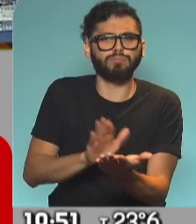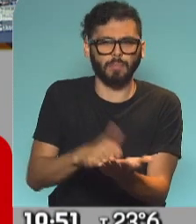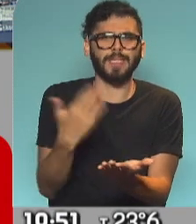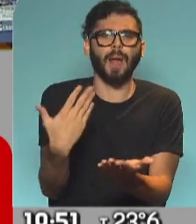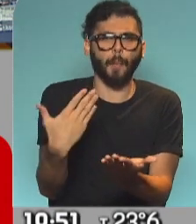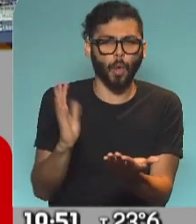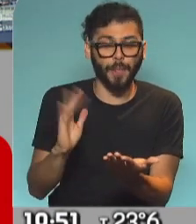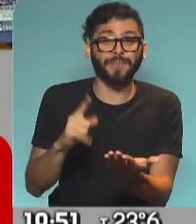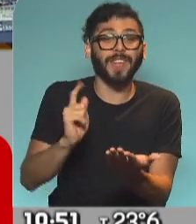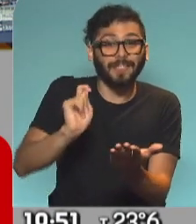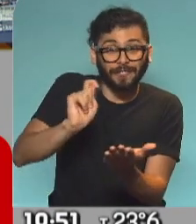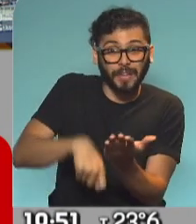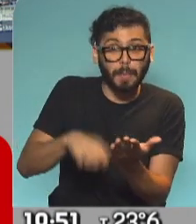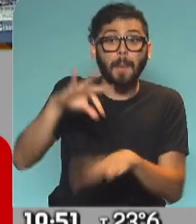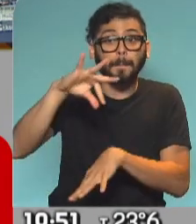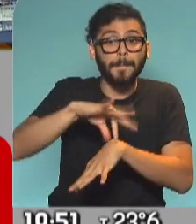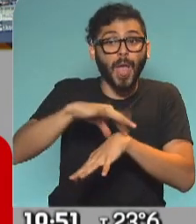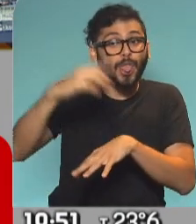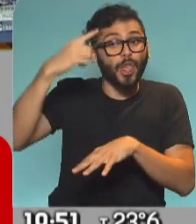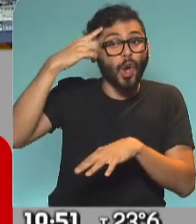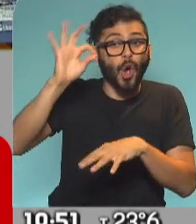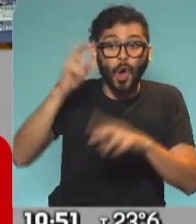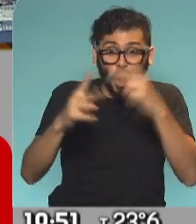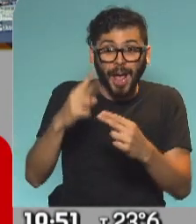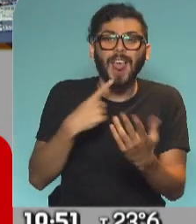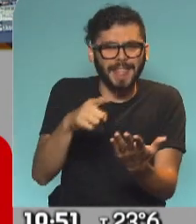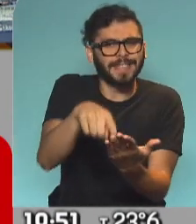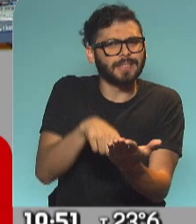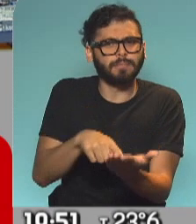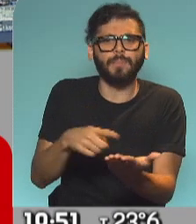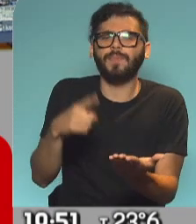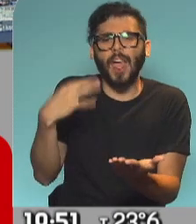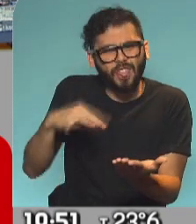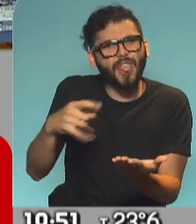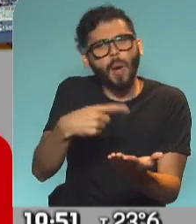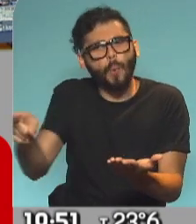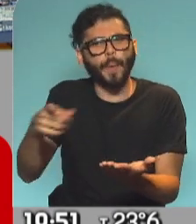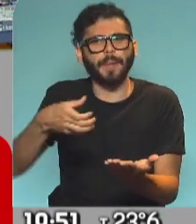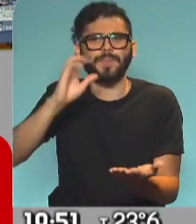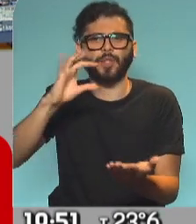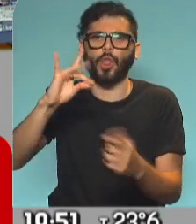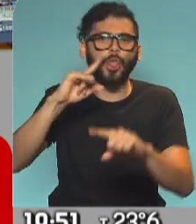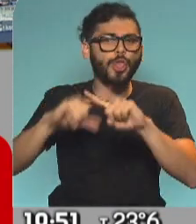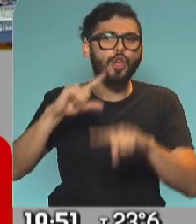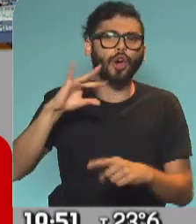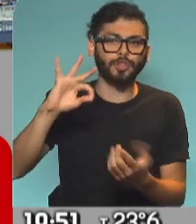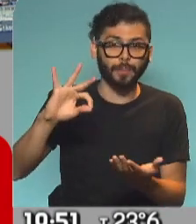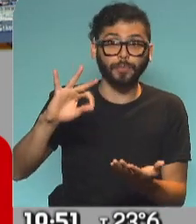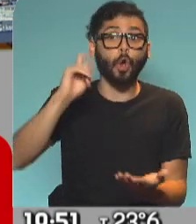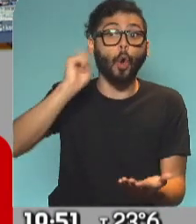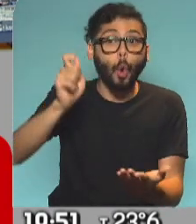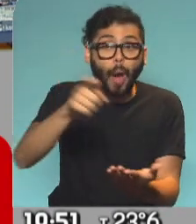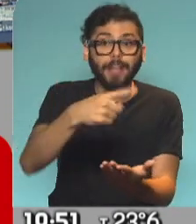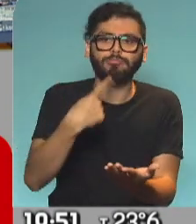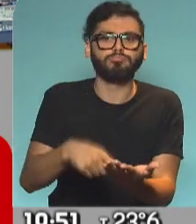firma el médico neurocirujano que dice es necesario suministrarle. Y el juez, Javier Pico Terrero, da por